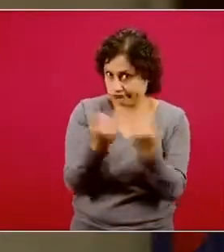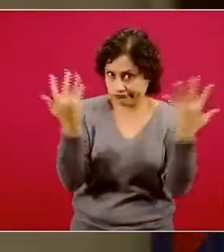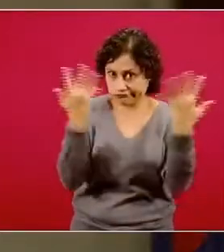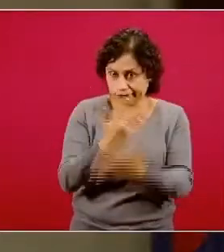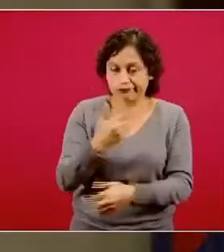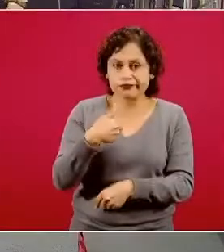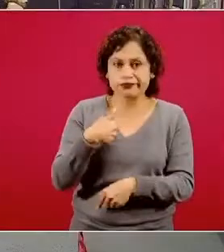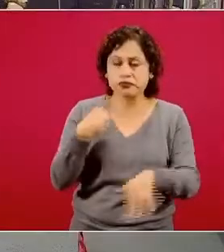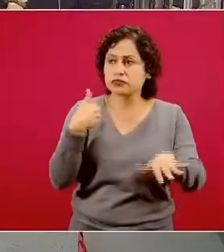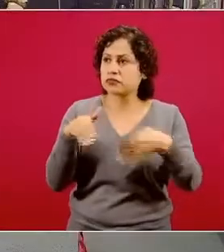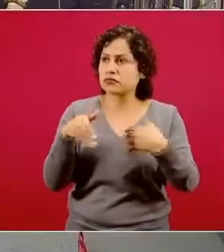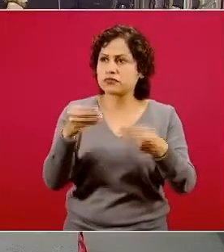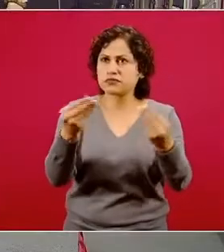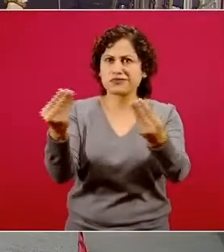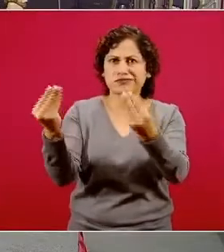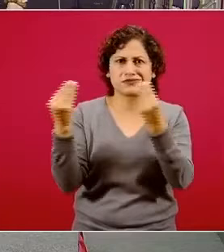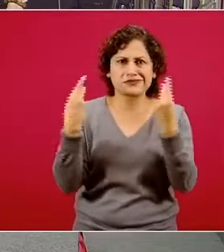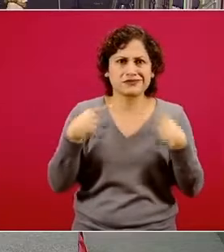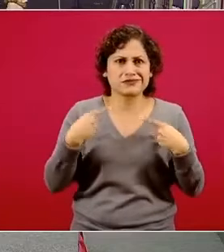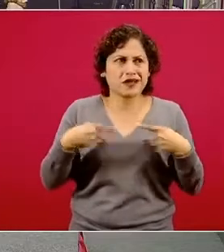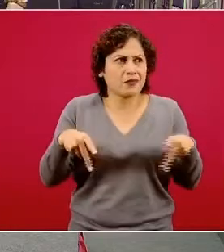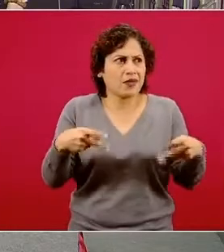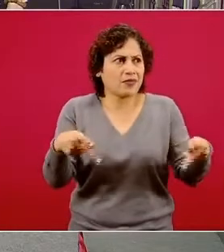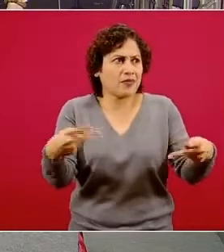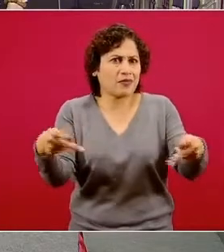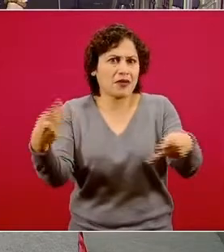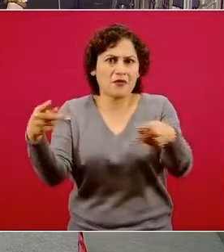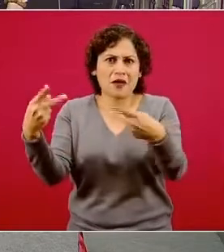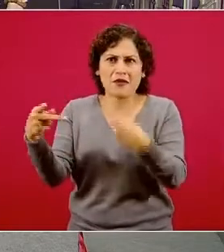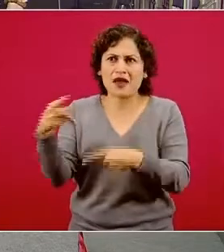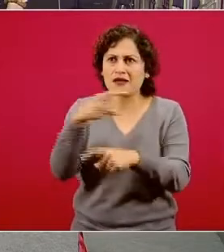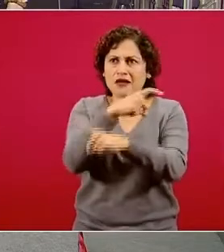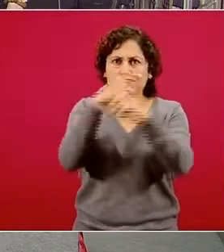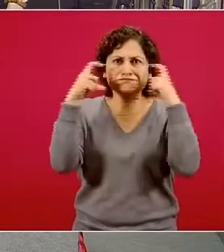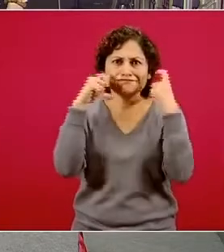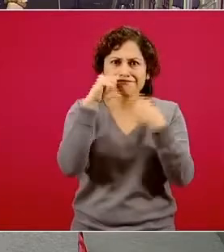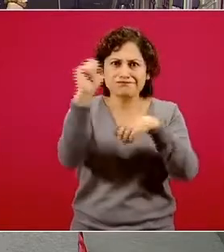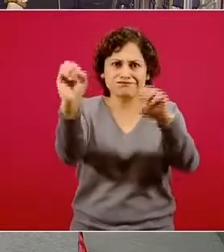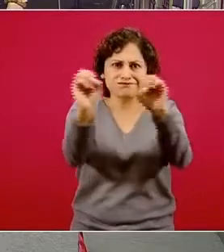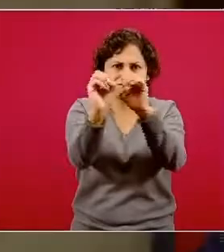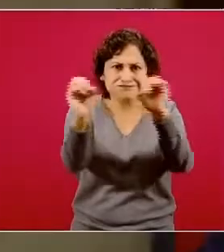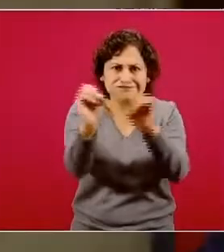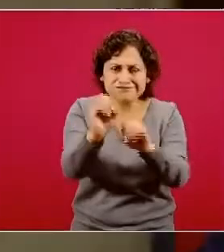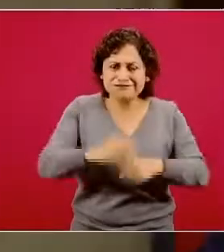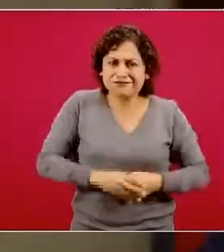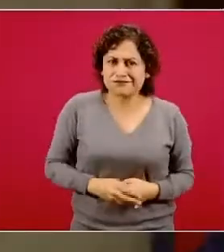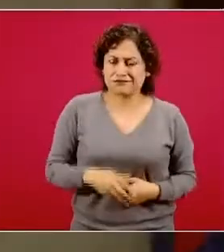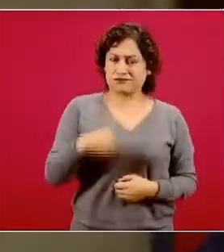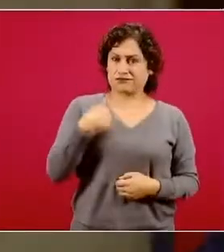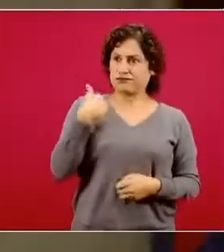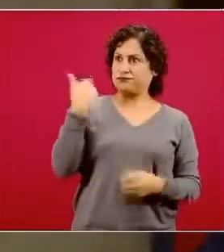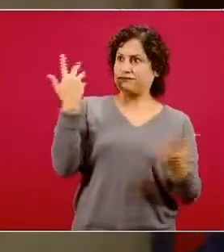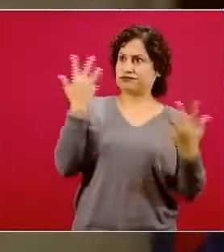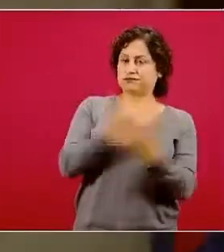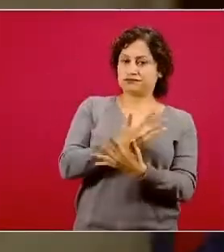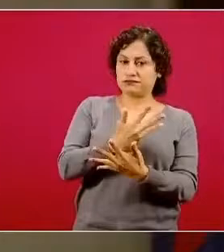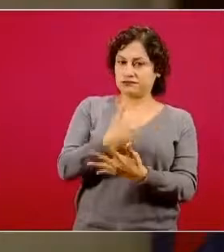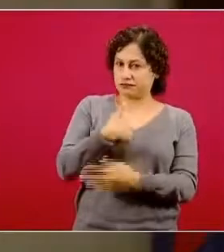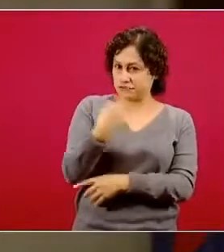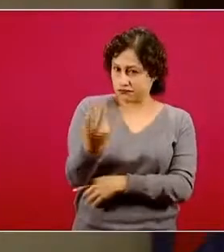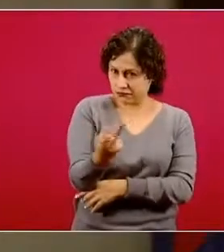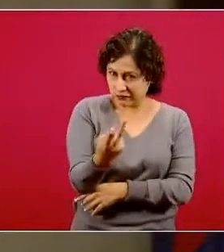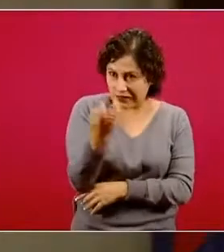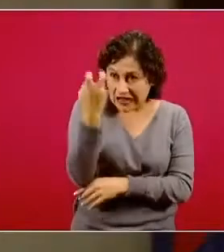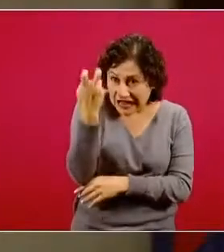de comerciantes, sin cubrebocas, de manera descuidada y todo eso. ¿Esta expectativa cree que puede ayudar para